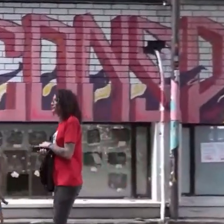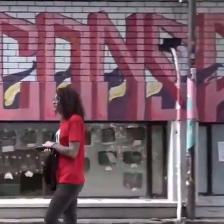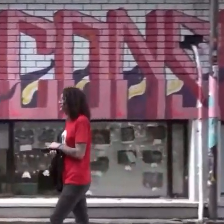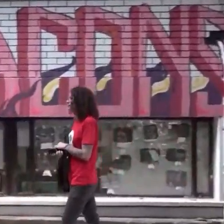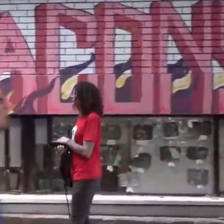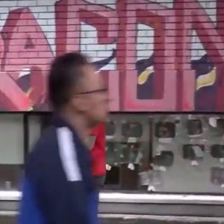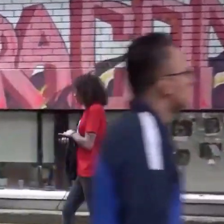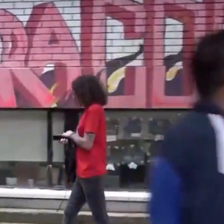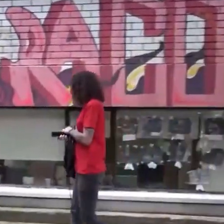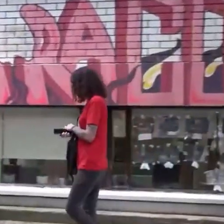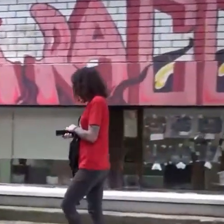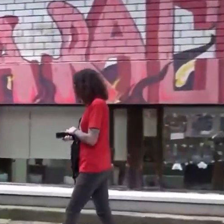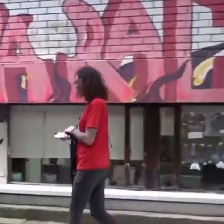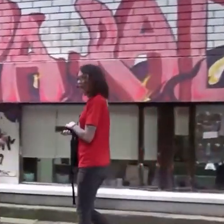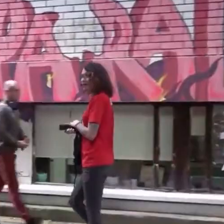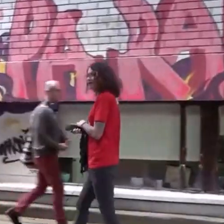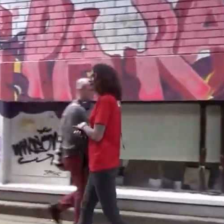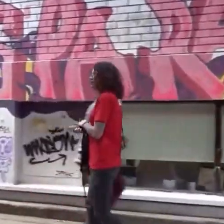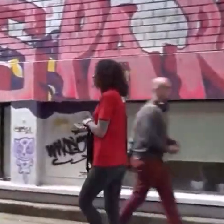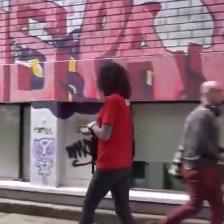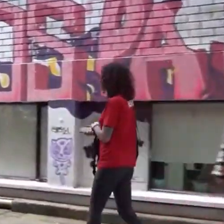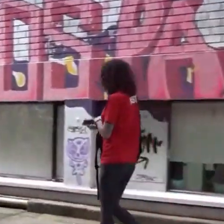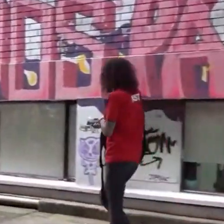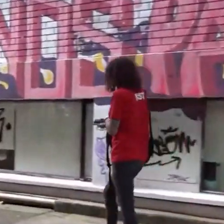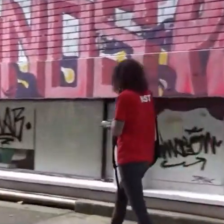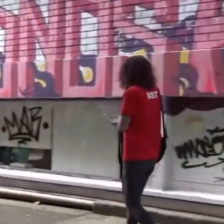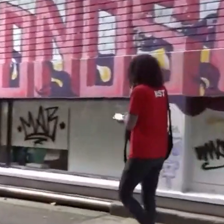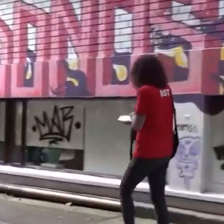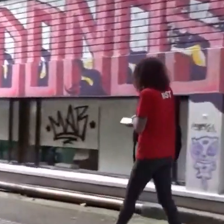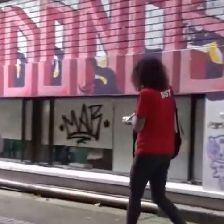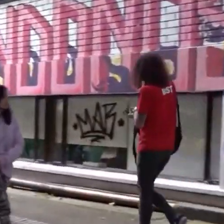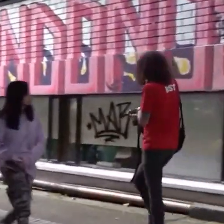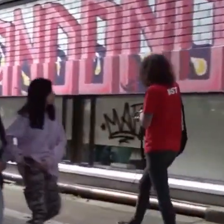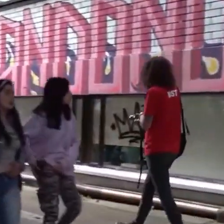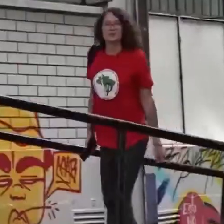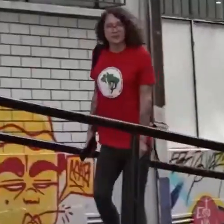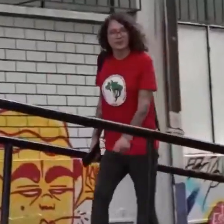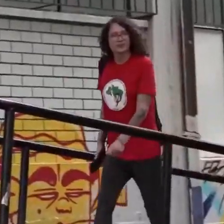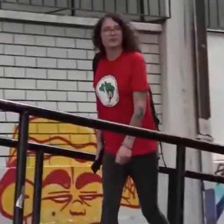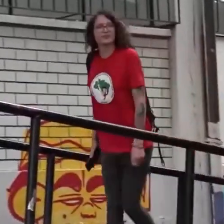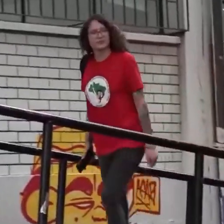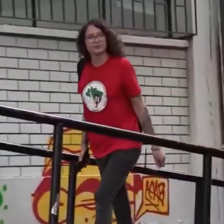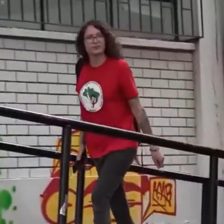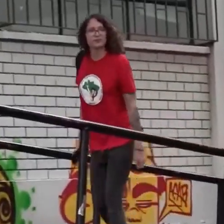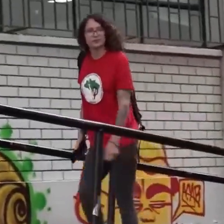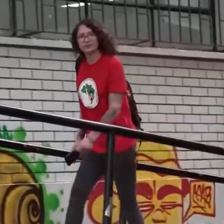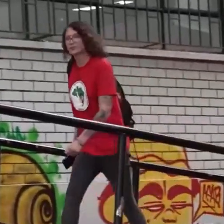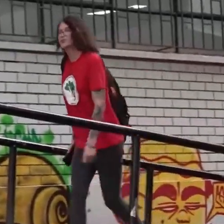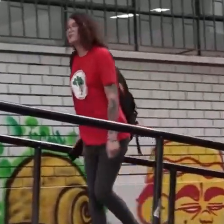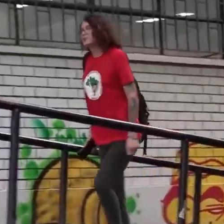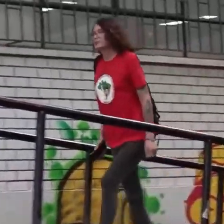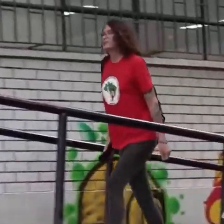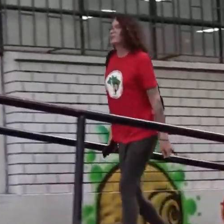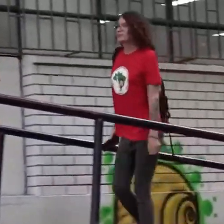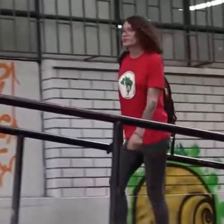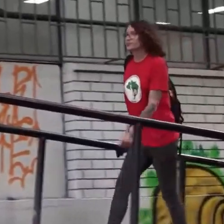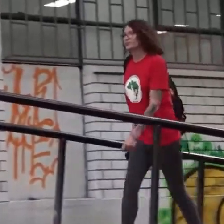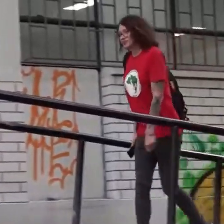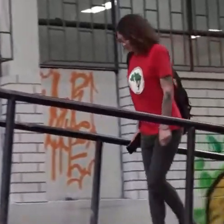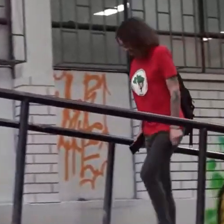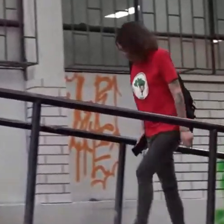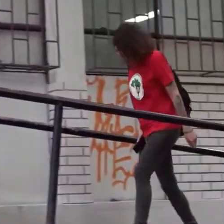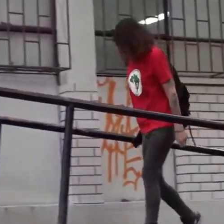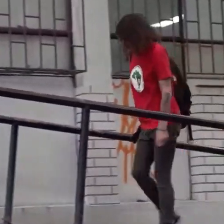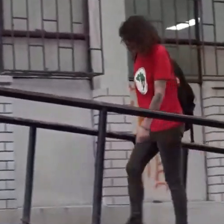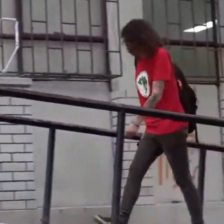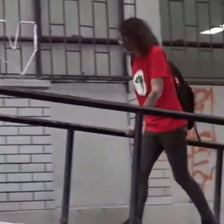solamente por un acto de inclusión de esas personas, pasa por el acto de transgredir los currículos, y eso significa llevarnos al reto de